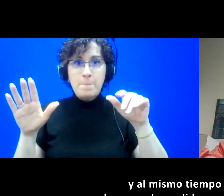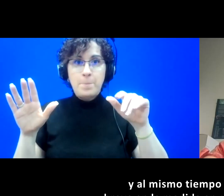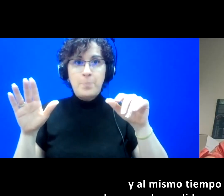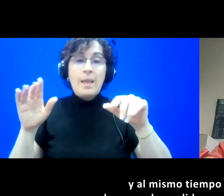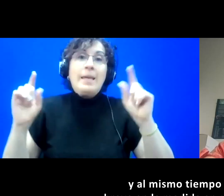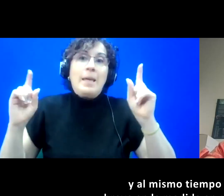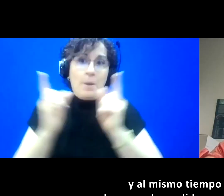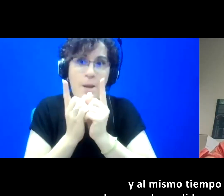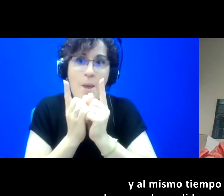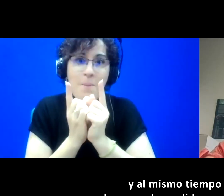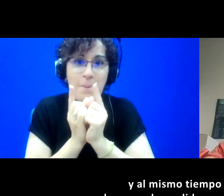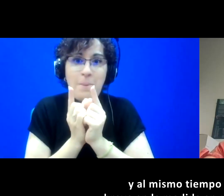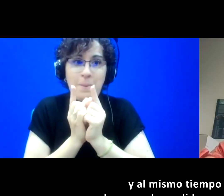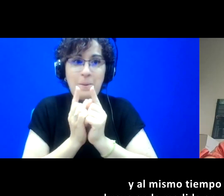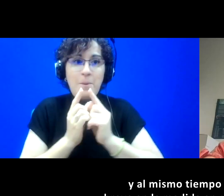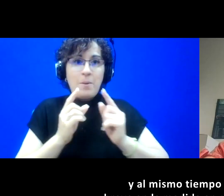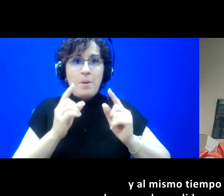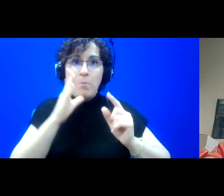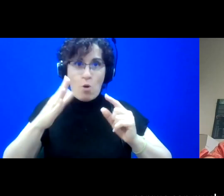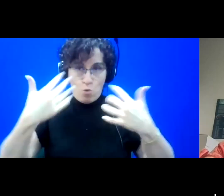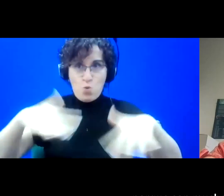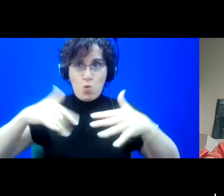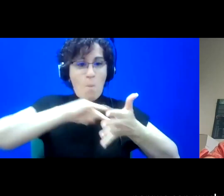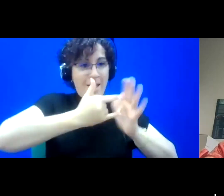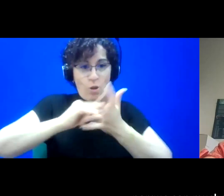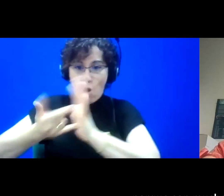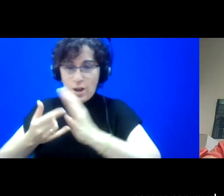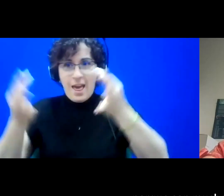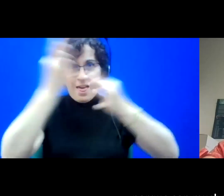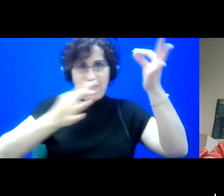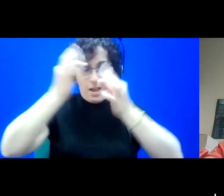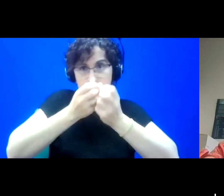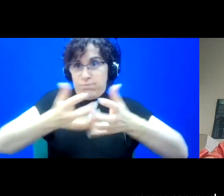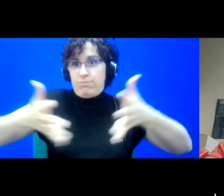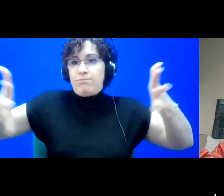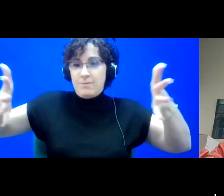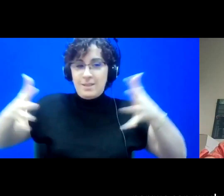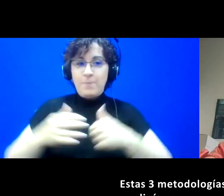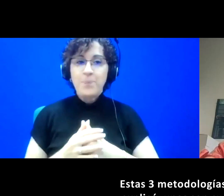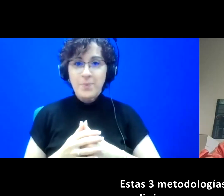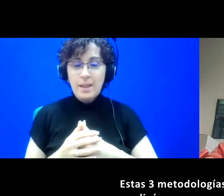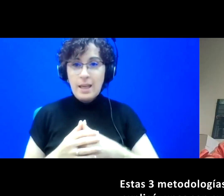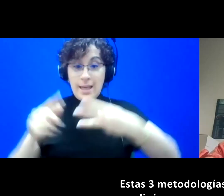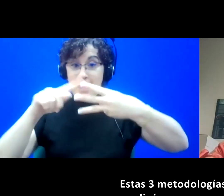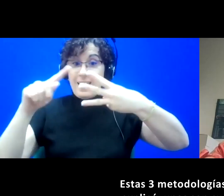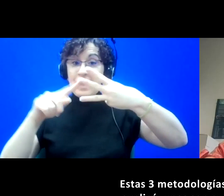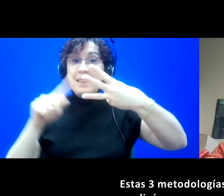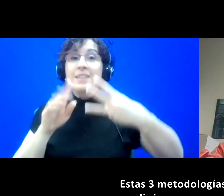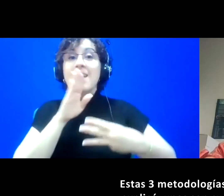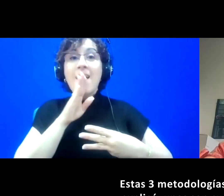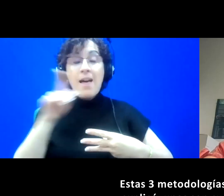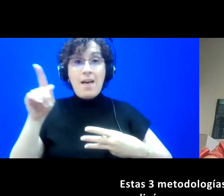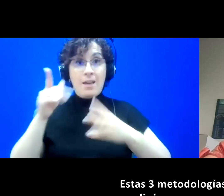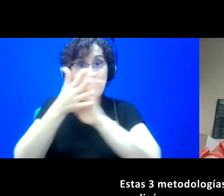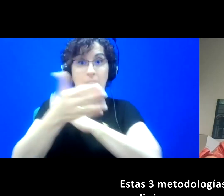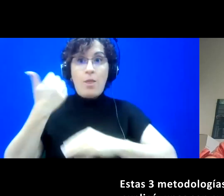en la medida en que puede ser, porque son muchísimos datos, ¿no? Estas 3 metodologías, como ella explicó, unas